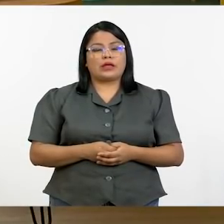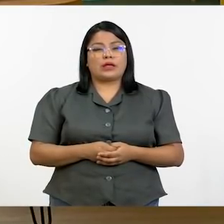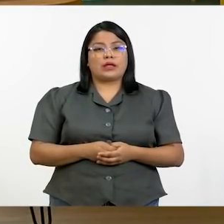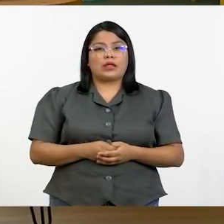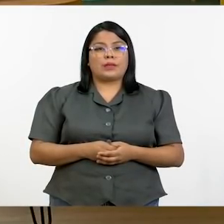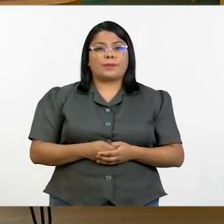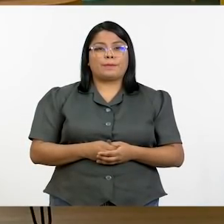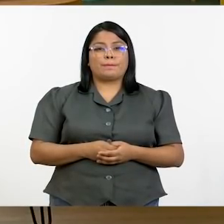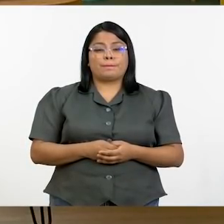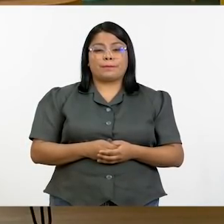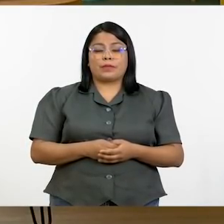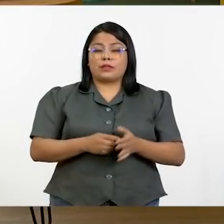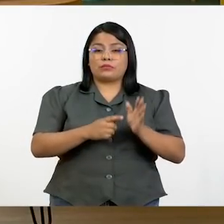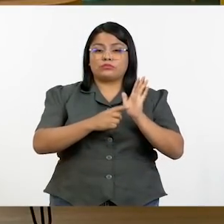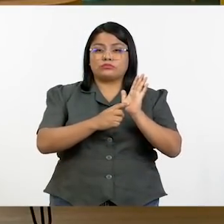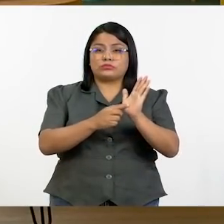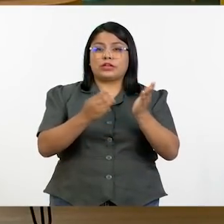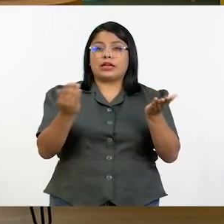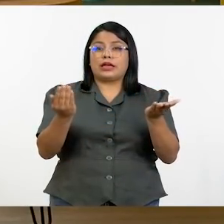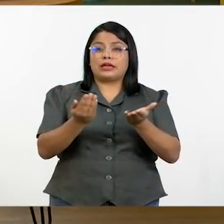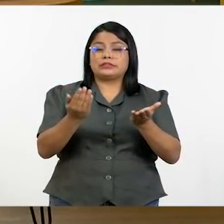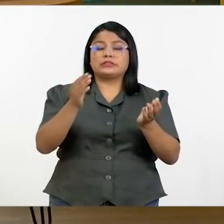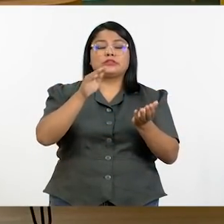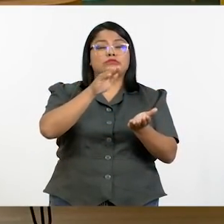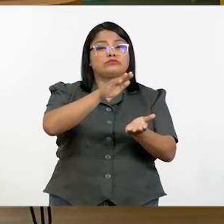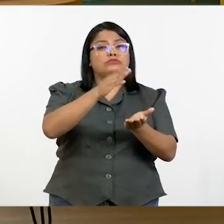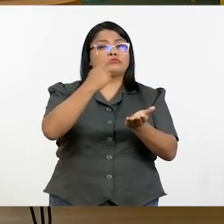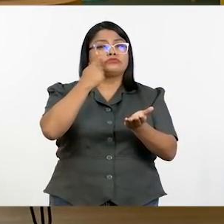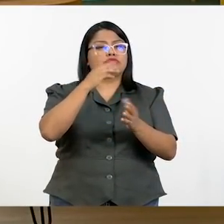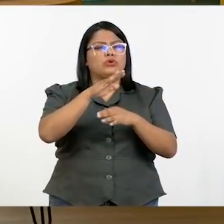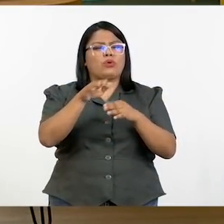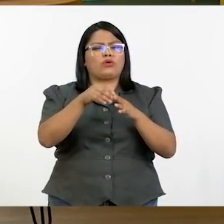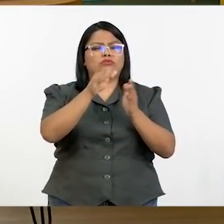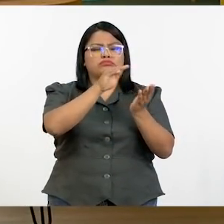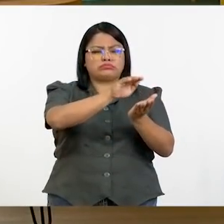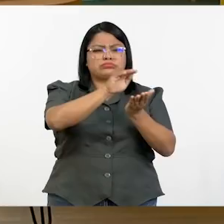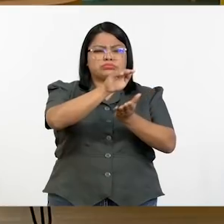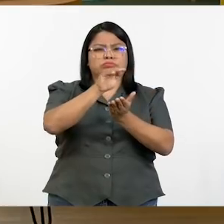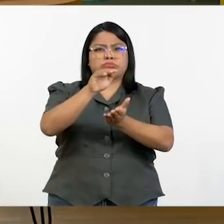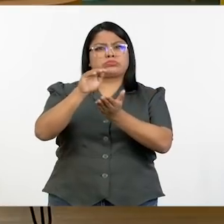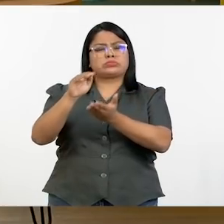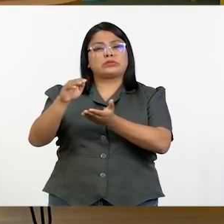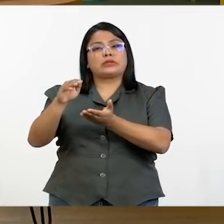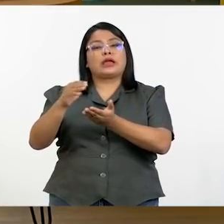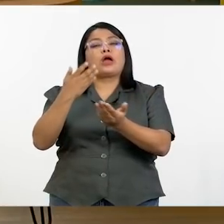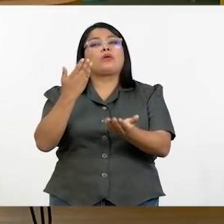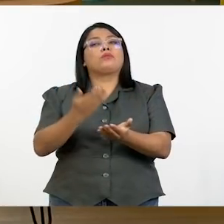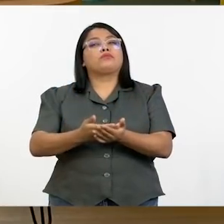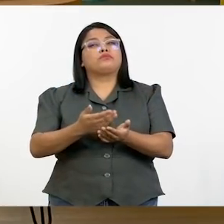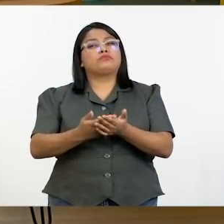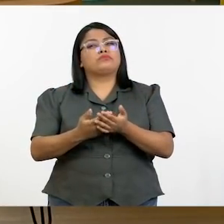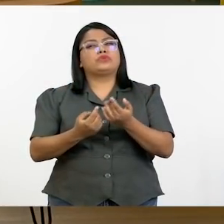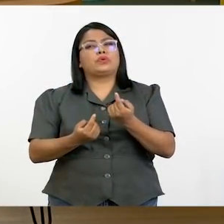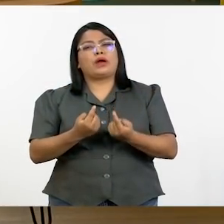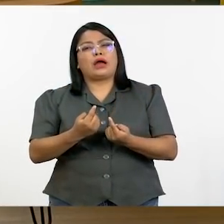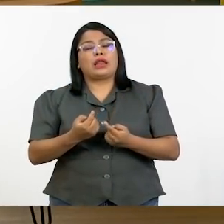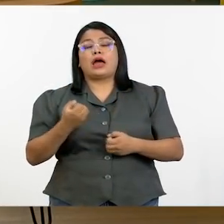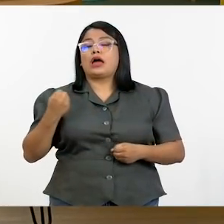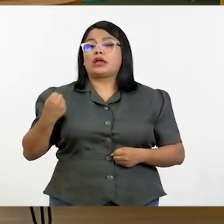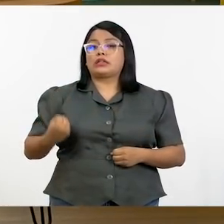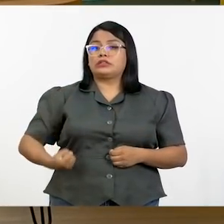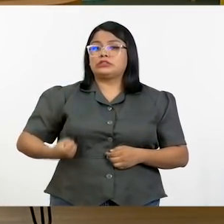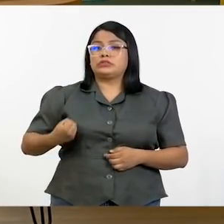El apartado del producto de unidad lo vamos a encontrar en todas las unidades y tiene como propósito que